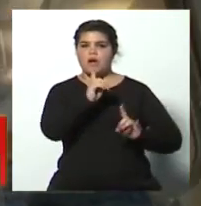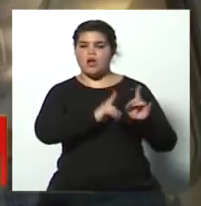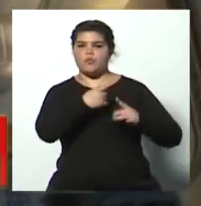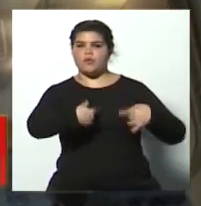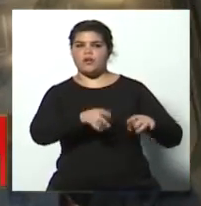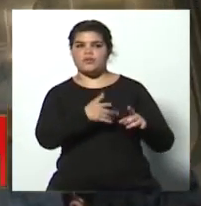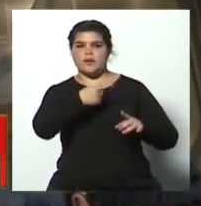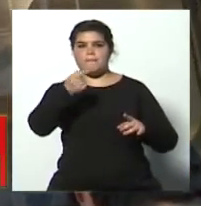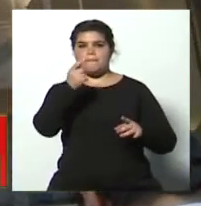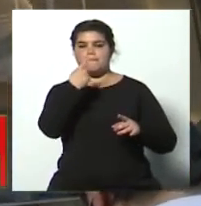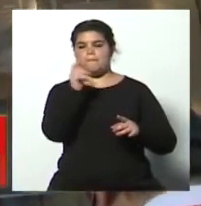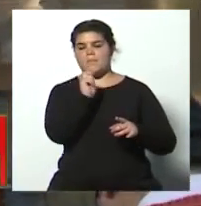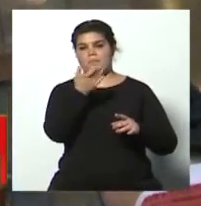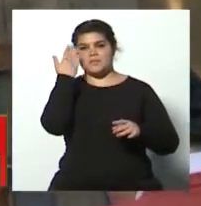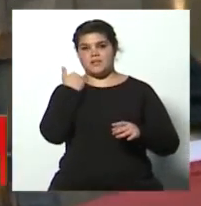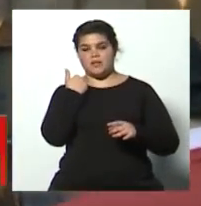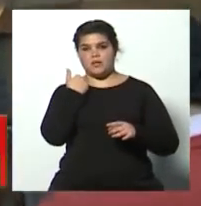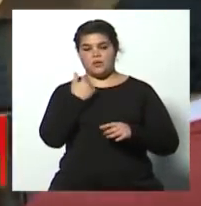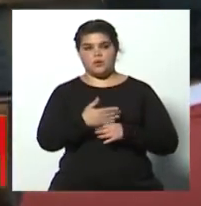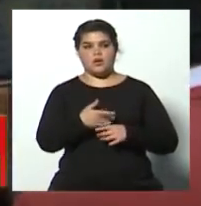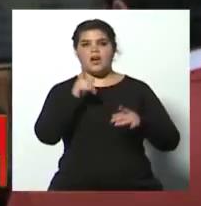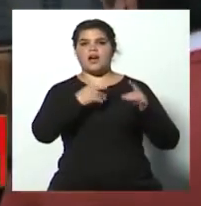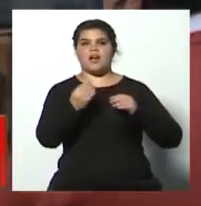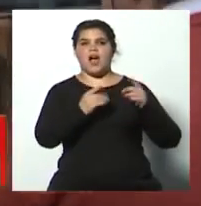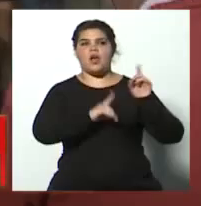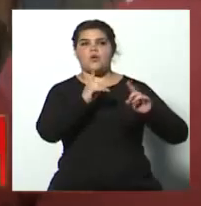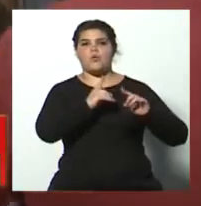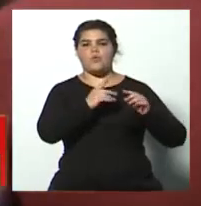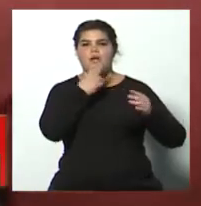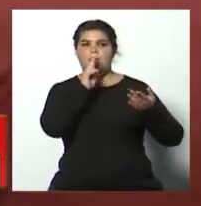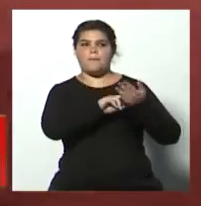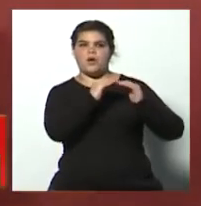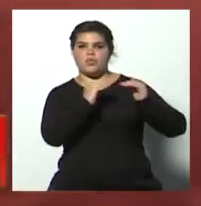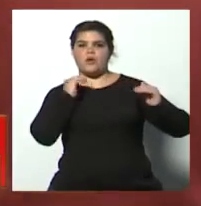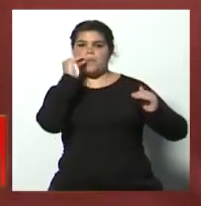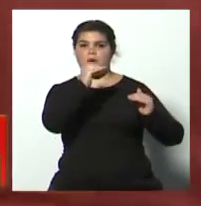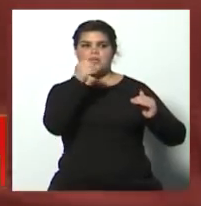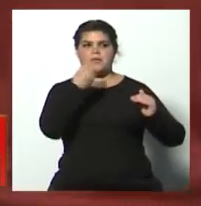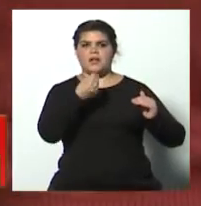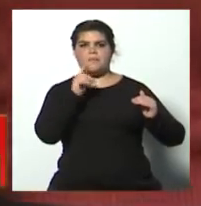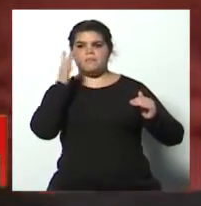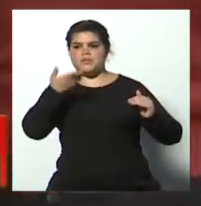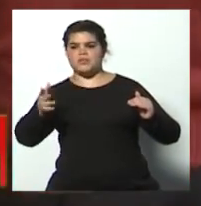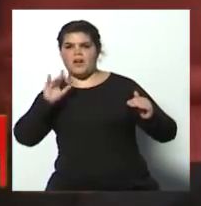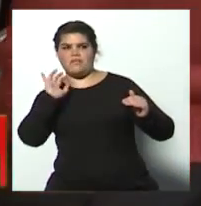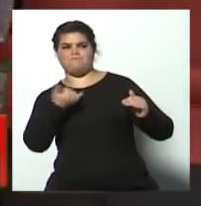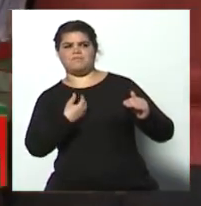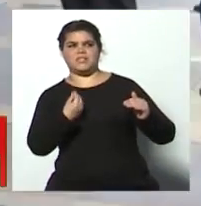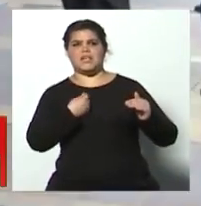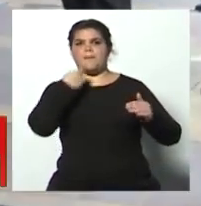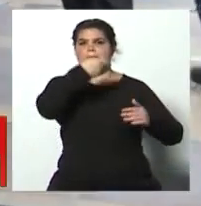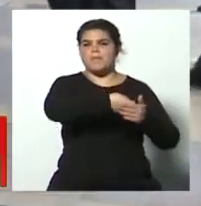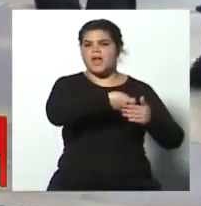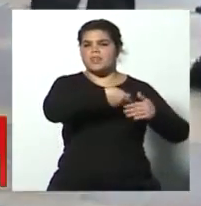el mes pasado, por ejemplo, aumentando la tasa de los plazos fijos, ¿no? Para que la gente dijera, bueno, a ver, me quedo en un plazo fijo,